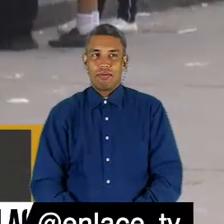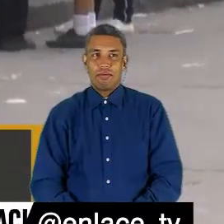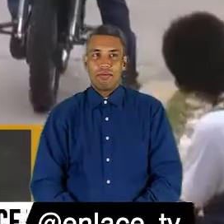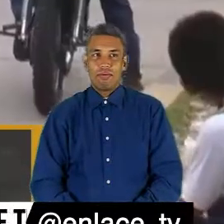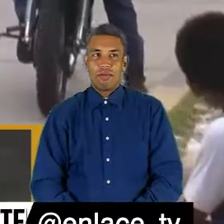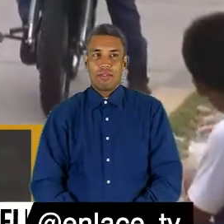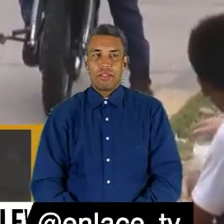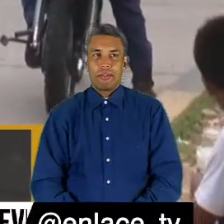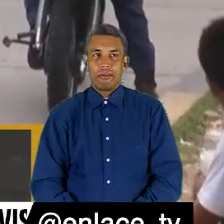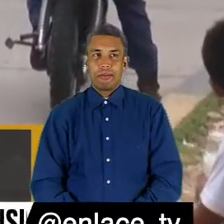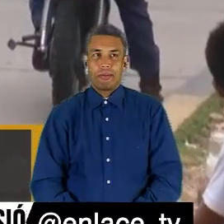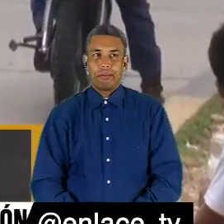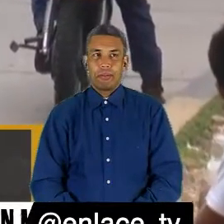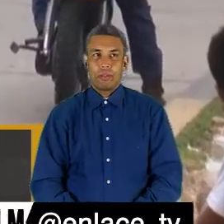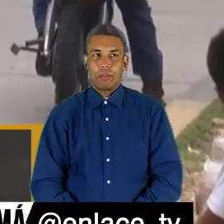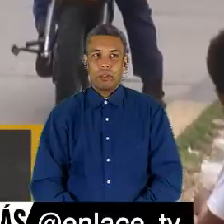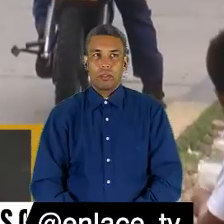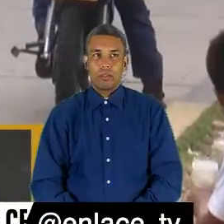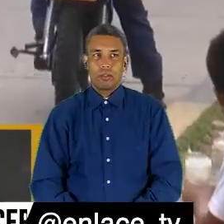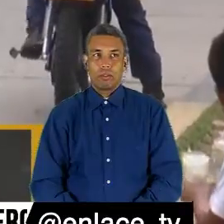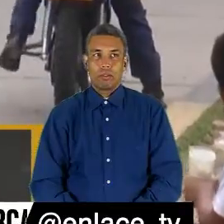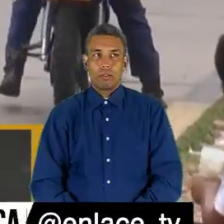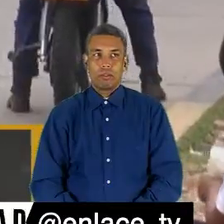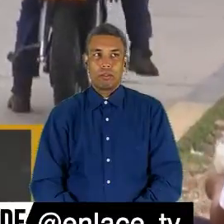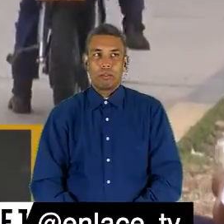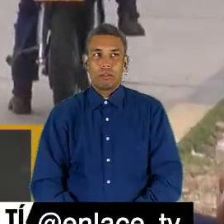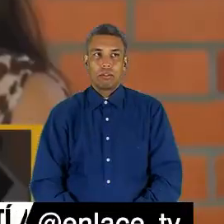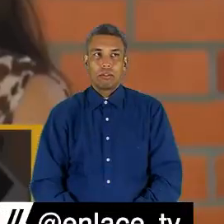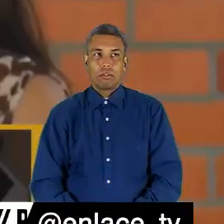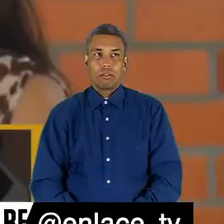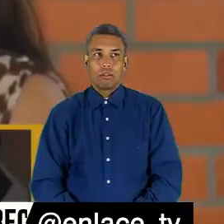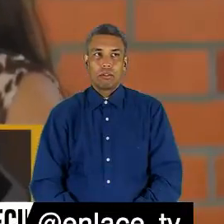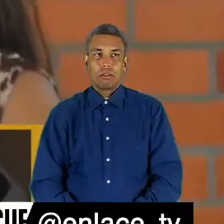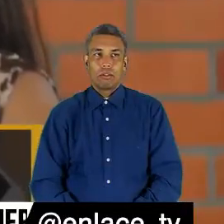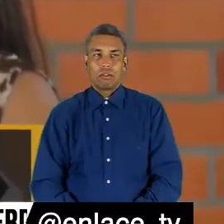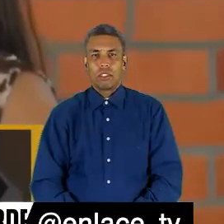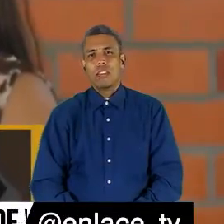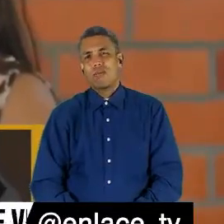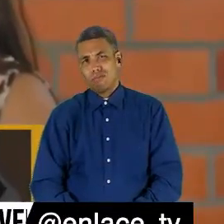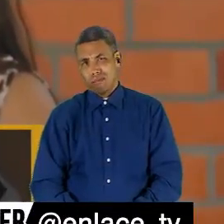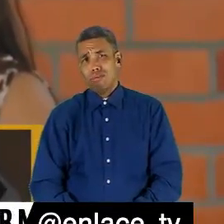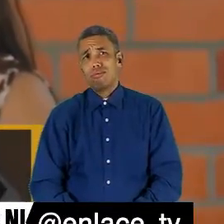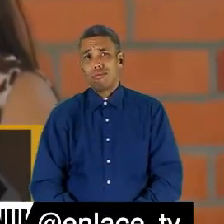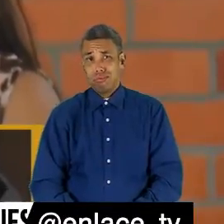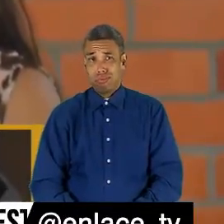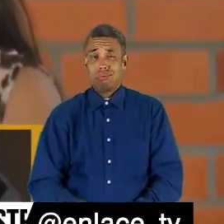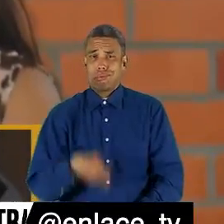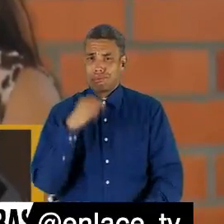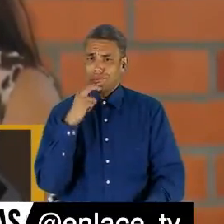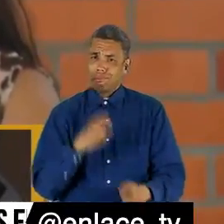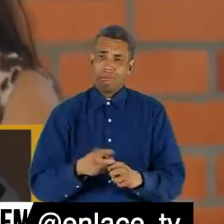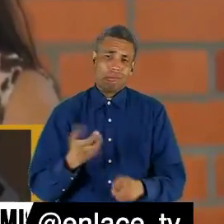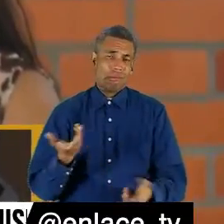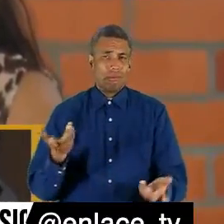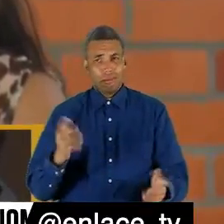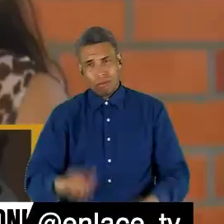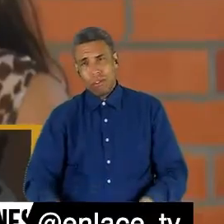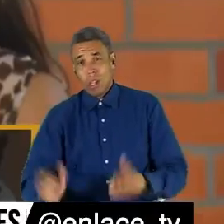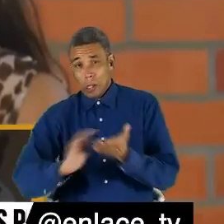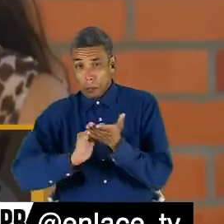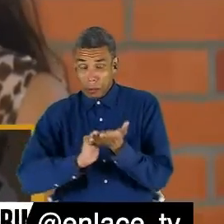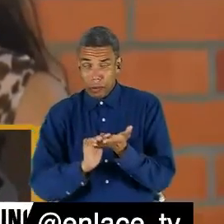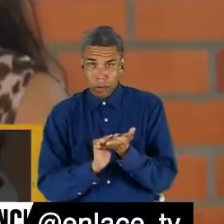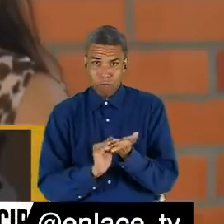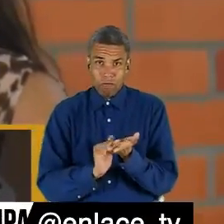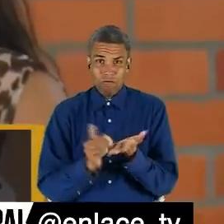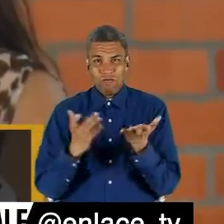una situación de inconformidad, sentarnos en mesa de trabajo, sentarnos en esa disponibilidad de dar solución